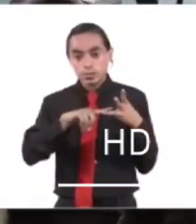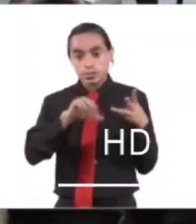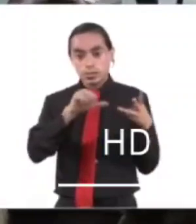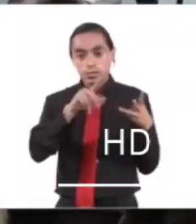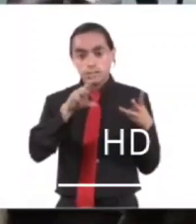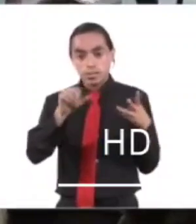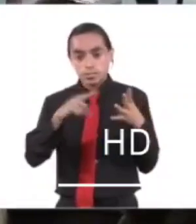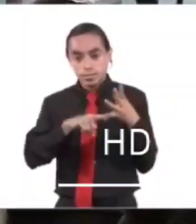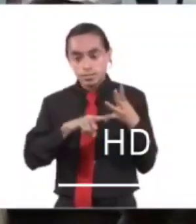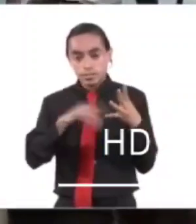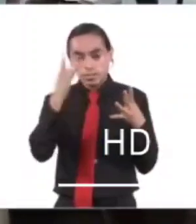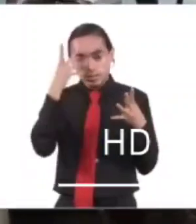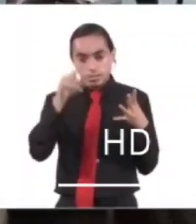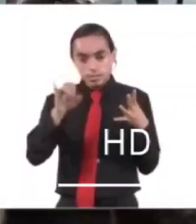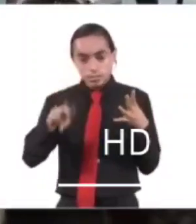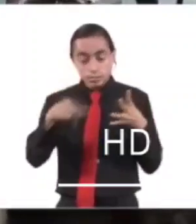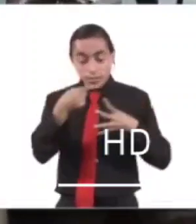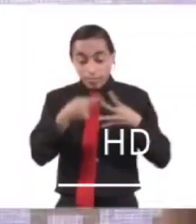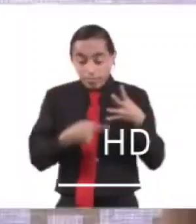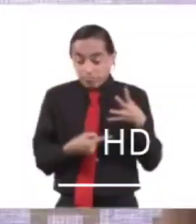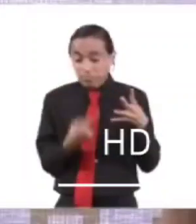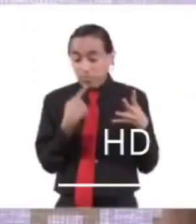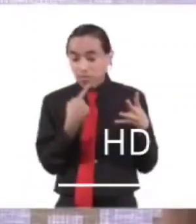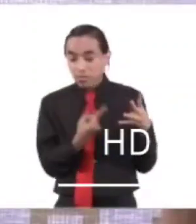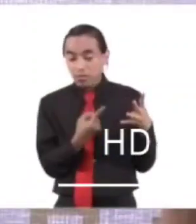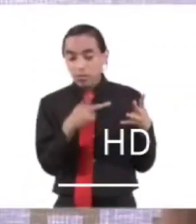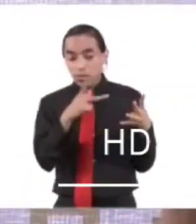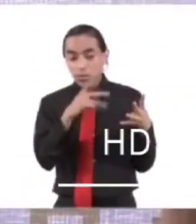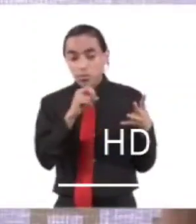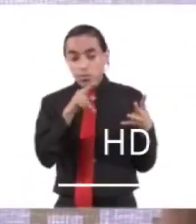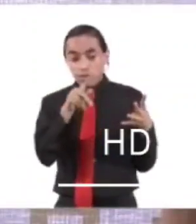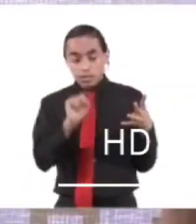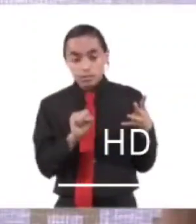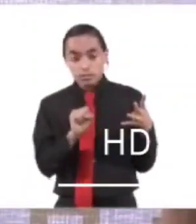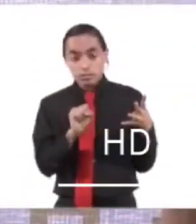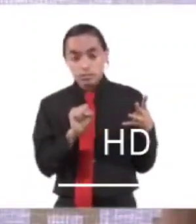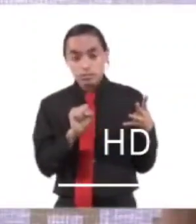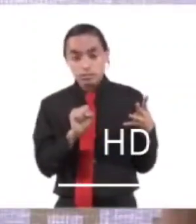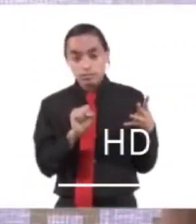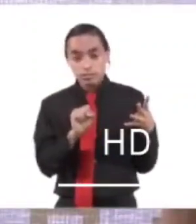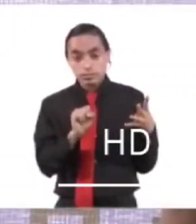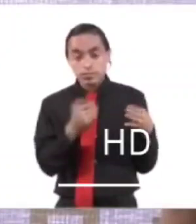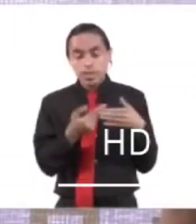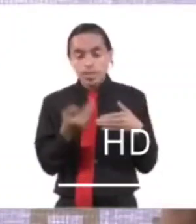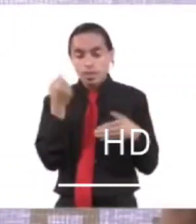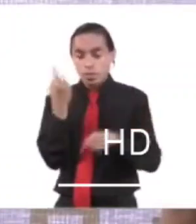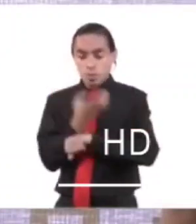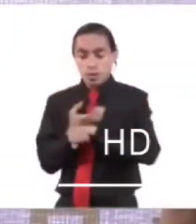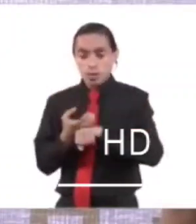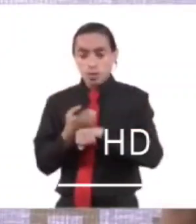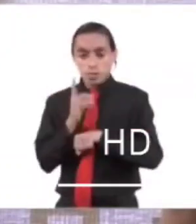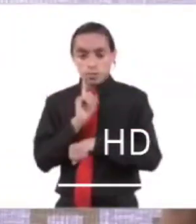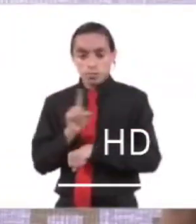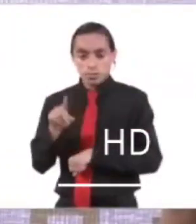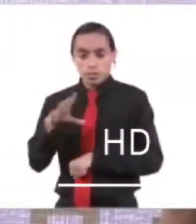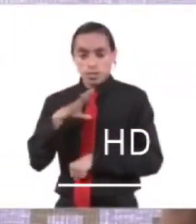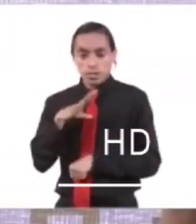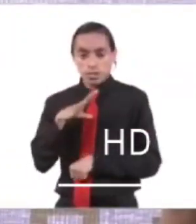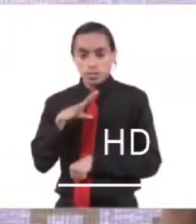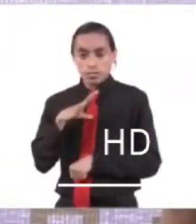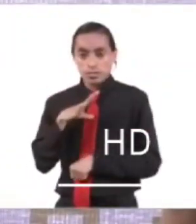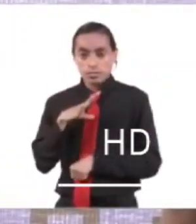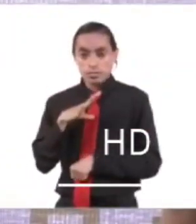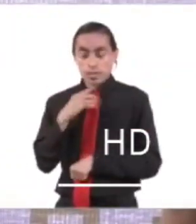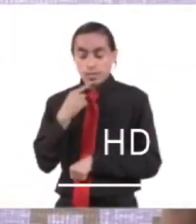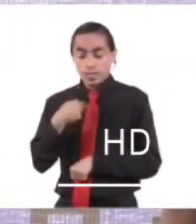todo esto le dicen Portales. Es más, una vez una compañera dirigente, cuando sabía que yo